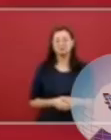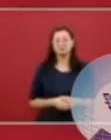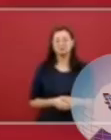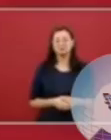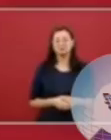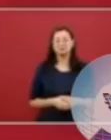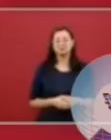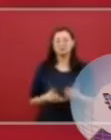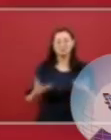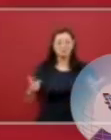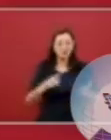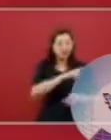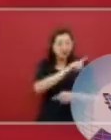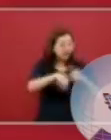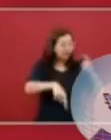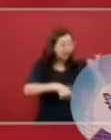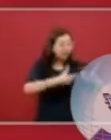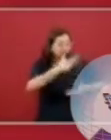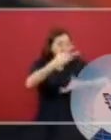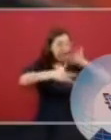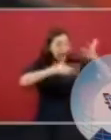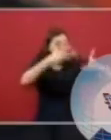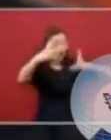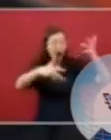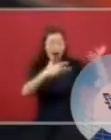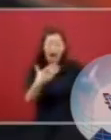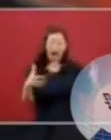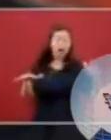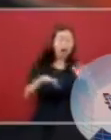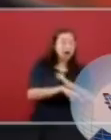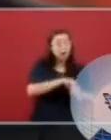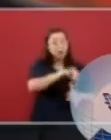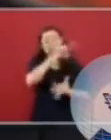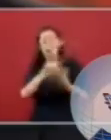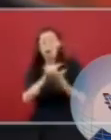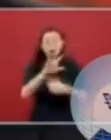toda la bulla que hicieron con la reforma energética,